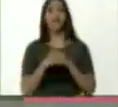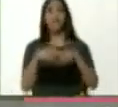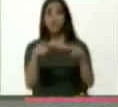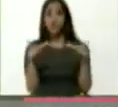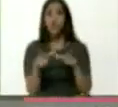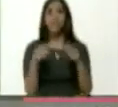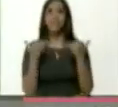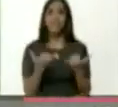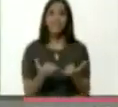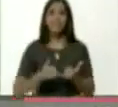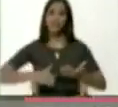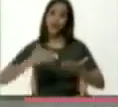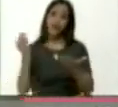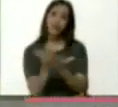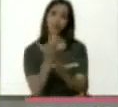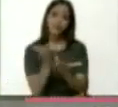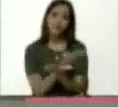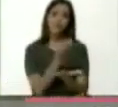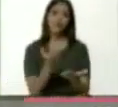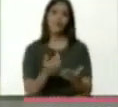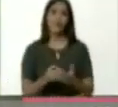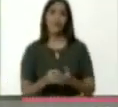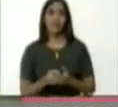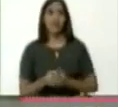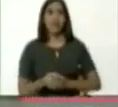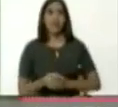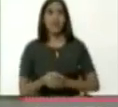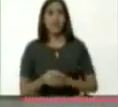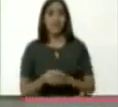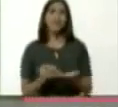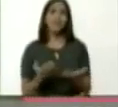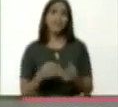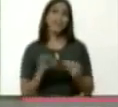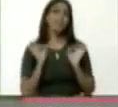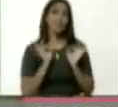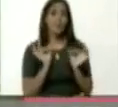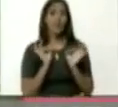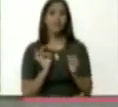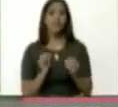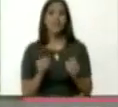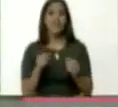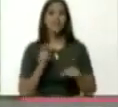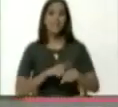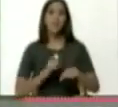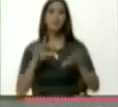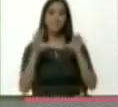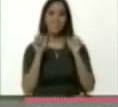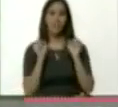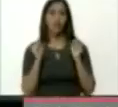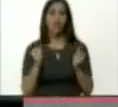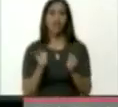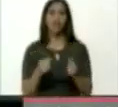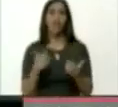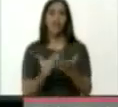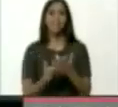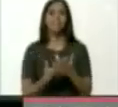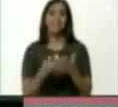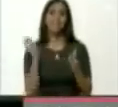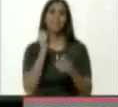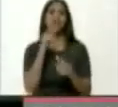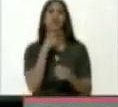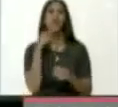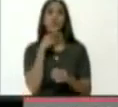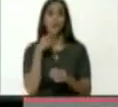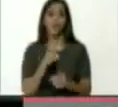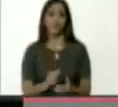fueron deforestadas. Y sobre todo se hace en la temporada seca. Esto se va a extender hasta el mes de octubre.